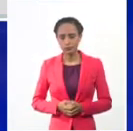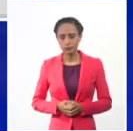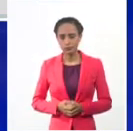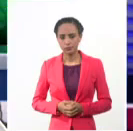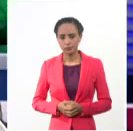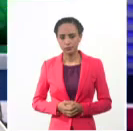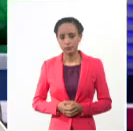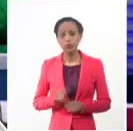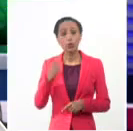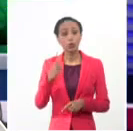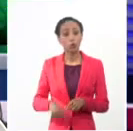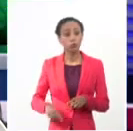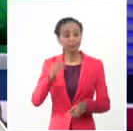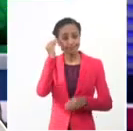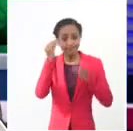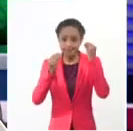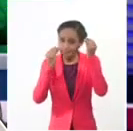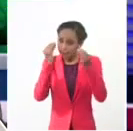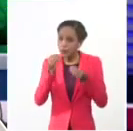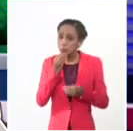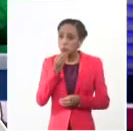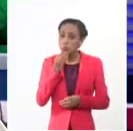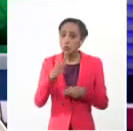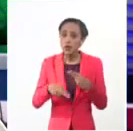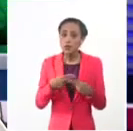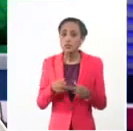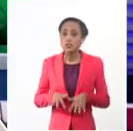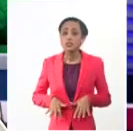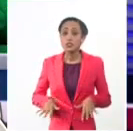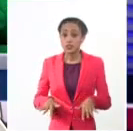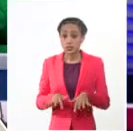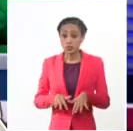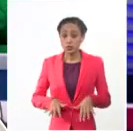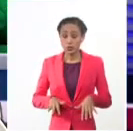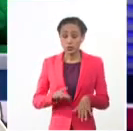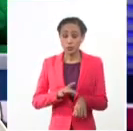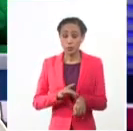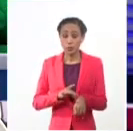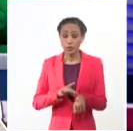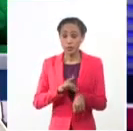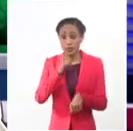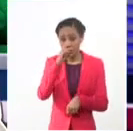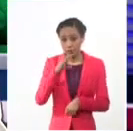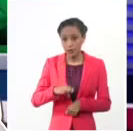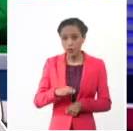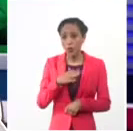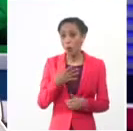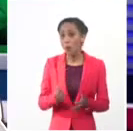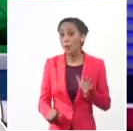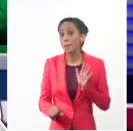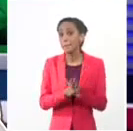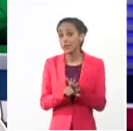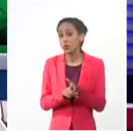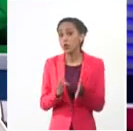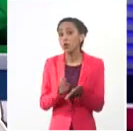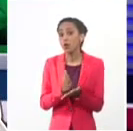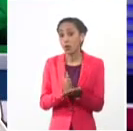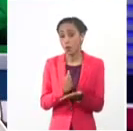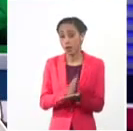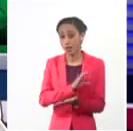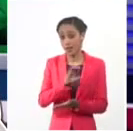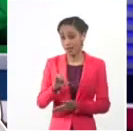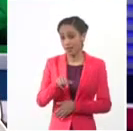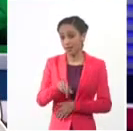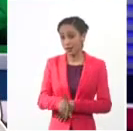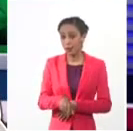otro análisis que se puede hacer con este comportamiento es como el inicio del curso escolar,